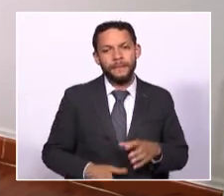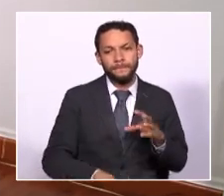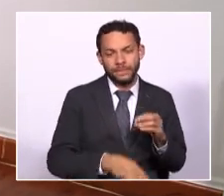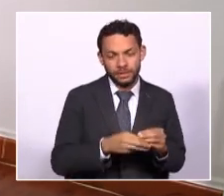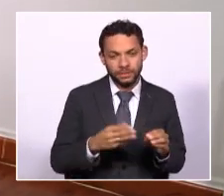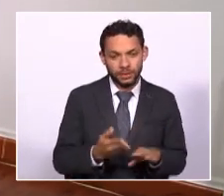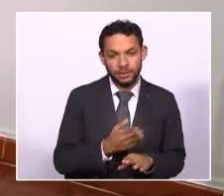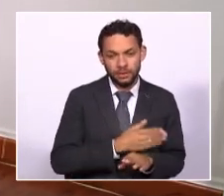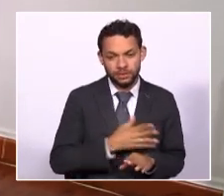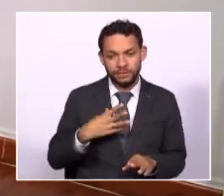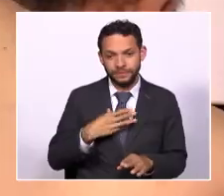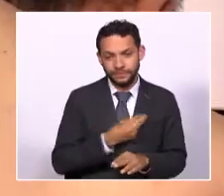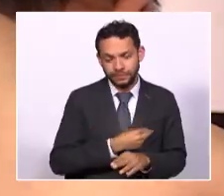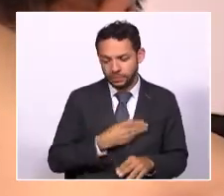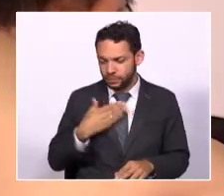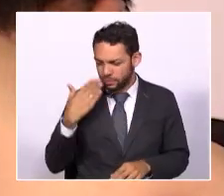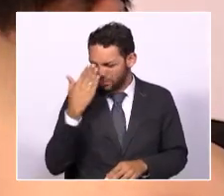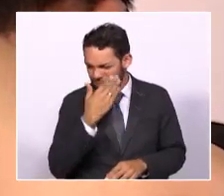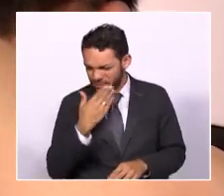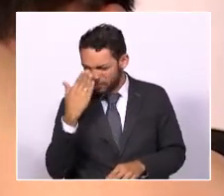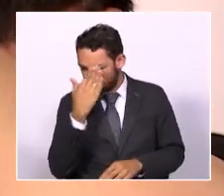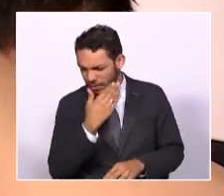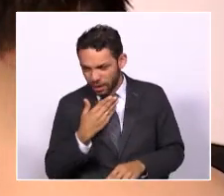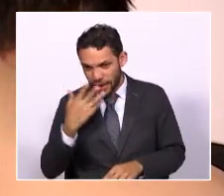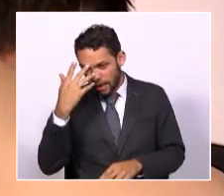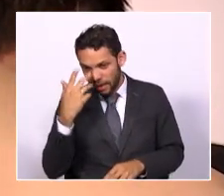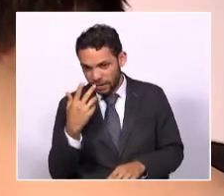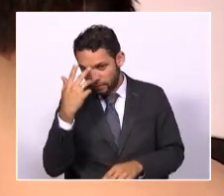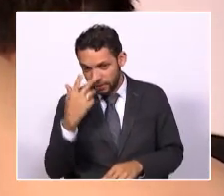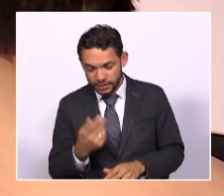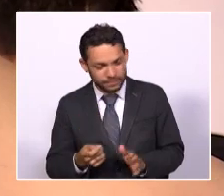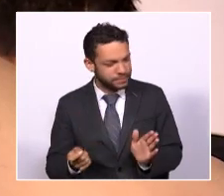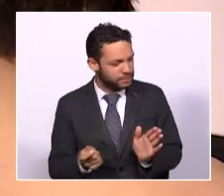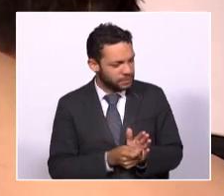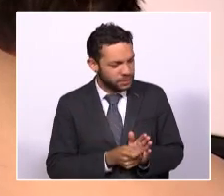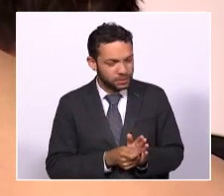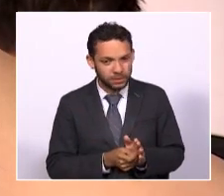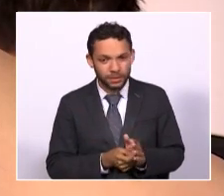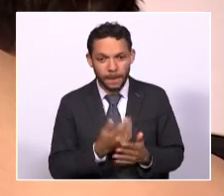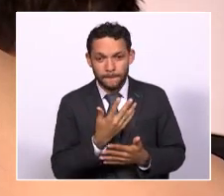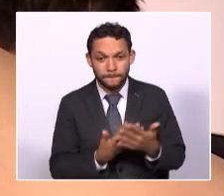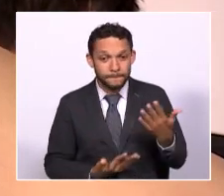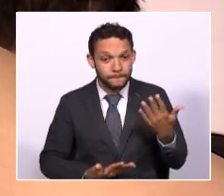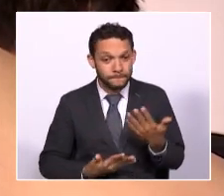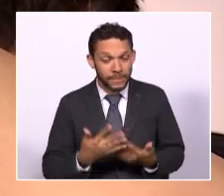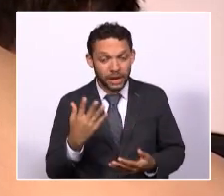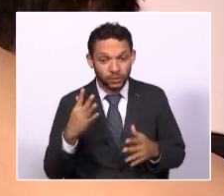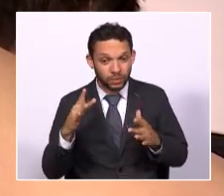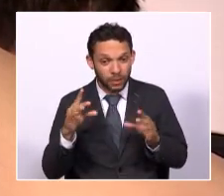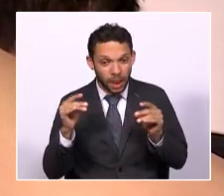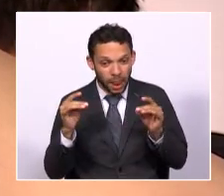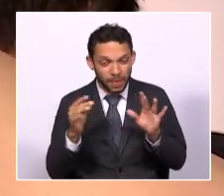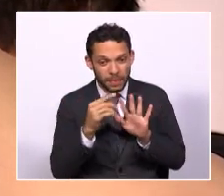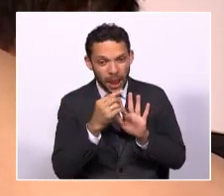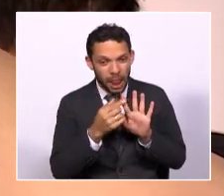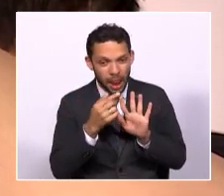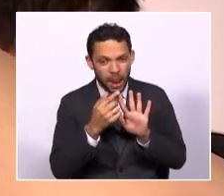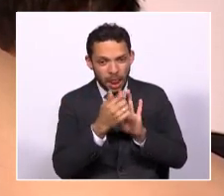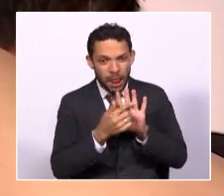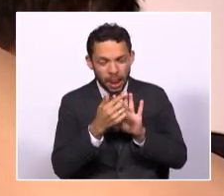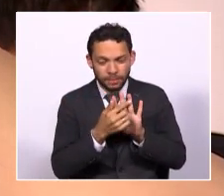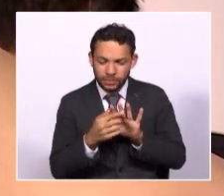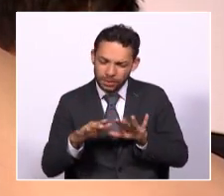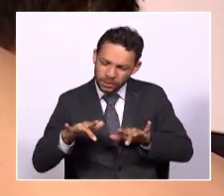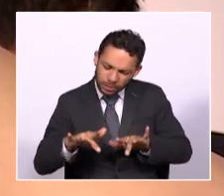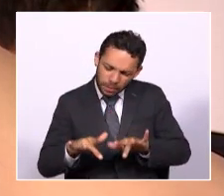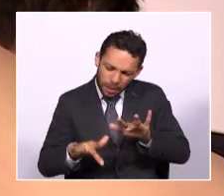a hacer ese diagnóstico, utilizamos o bien los dedos, las falanges de los dedos, utilizamos la punta de los dedos y